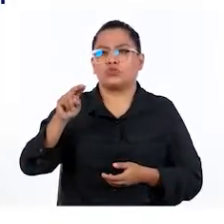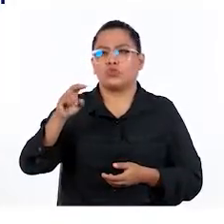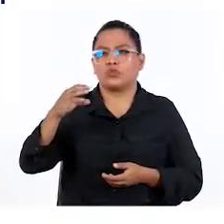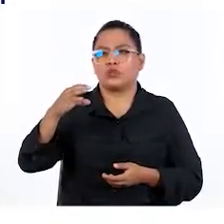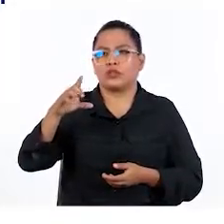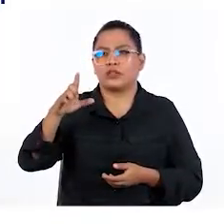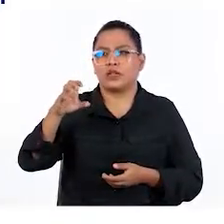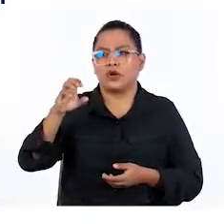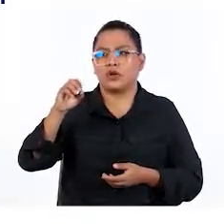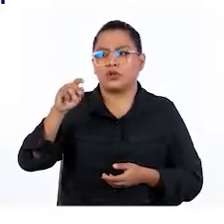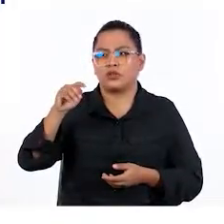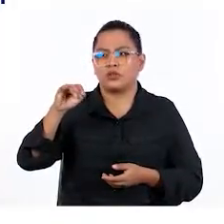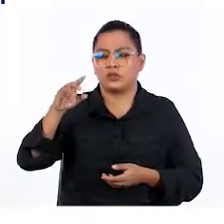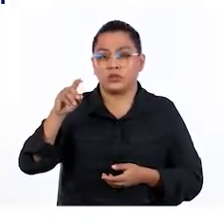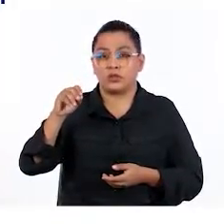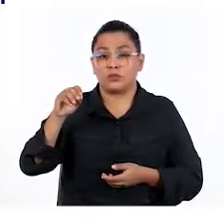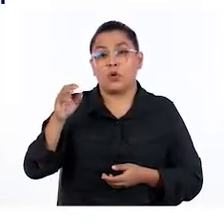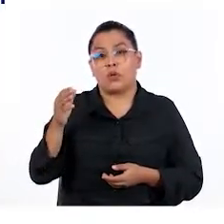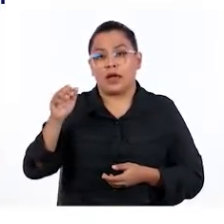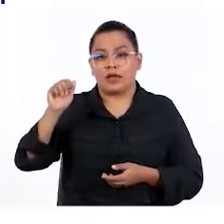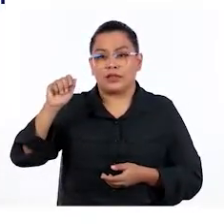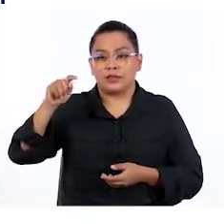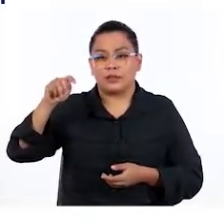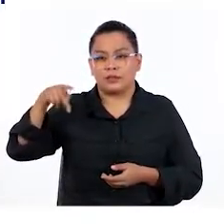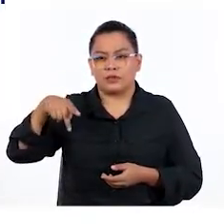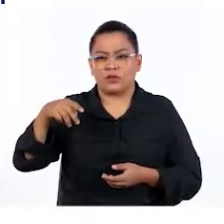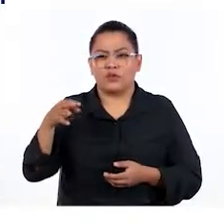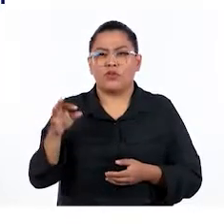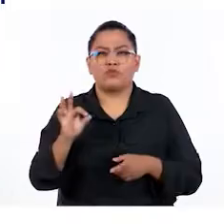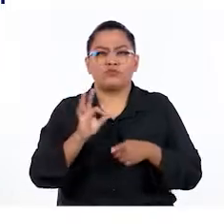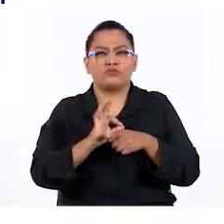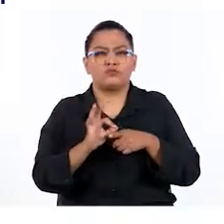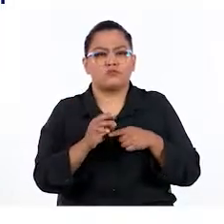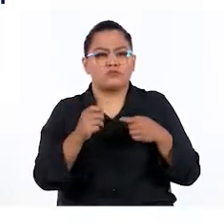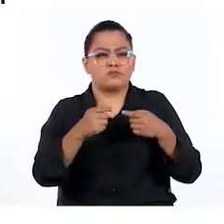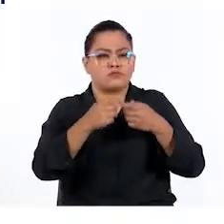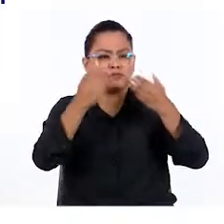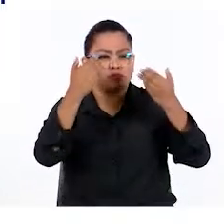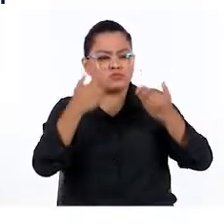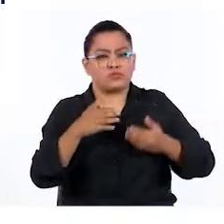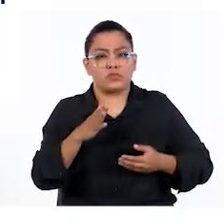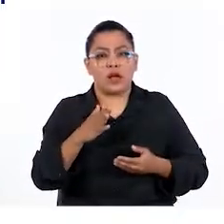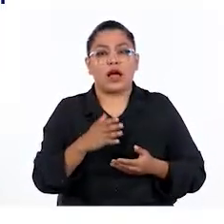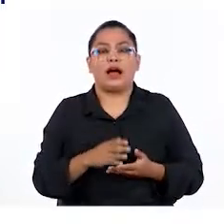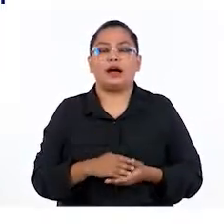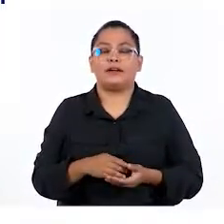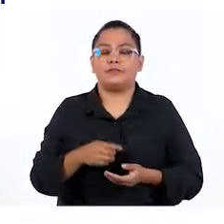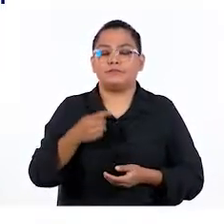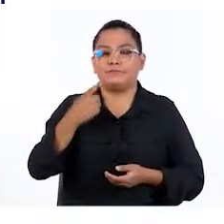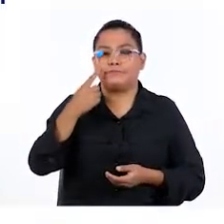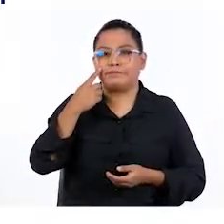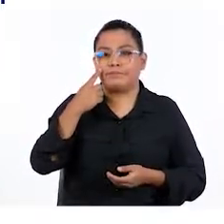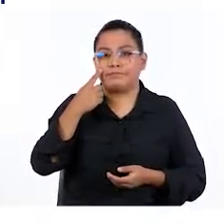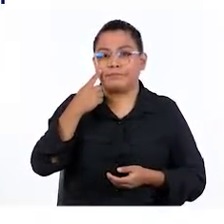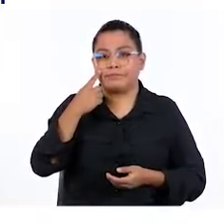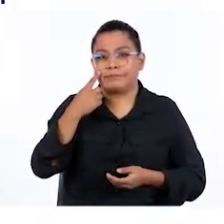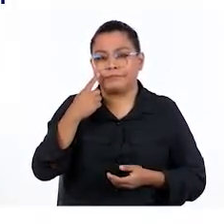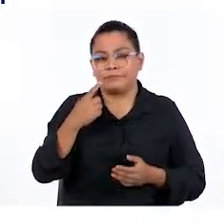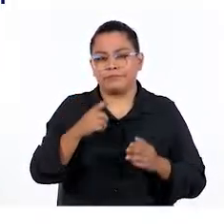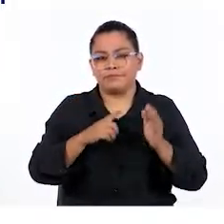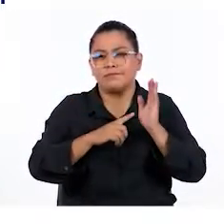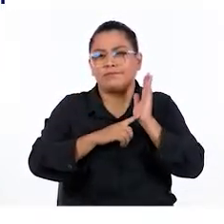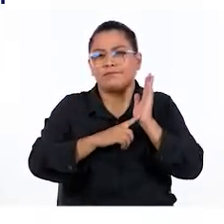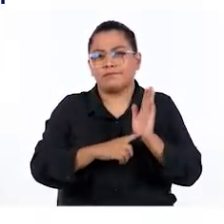como energía biológicamente útil? Al observar su estructura nos damos cuenta que presentan una